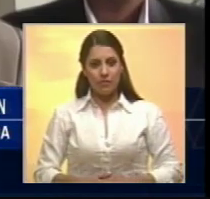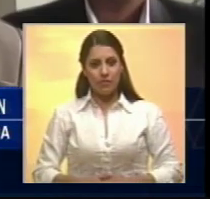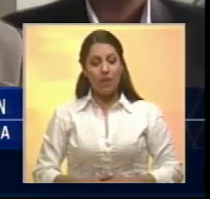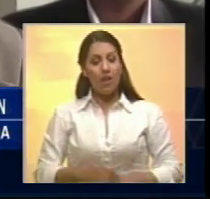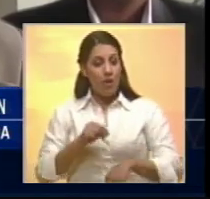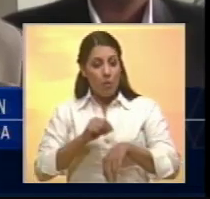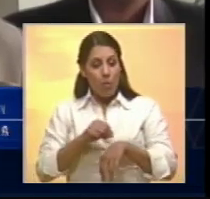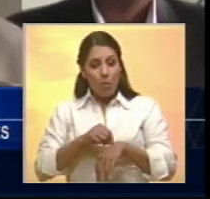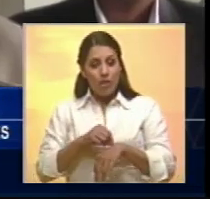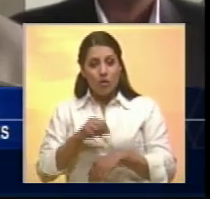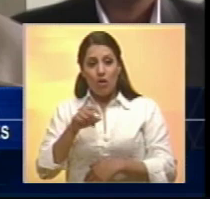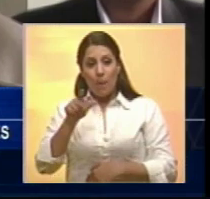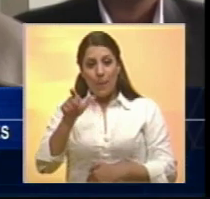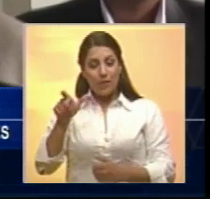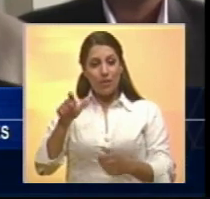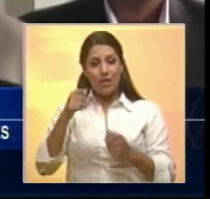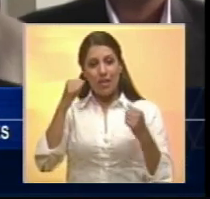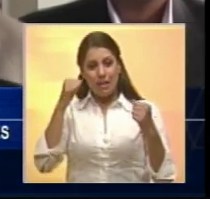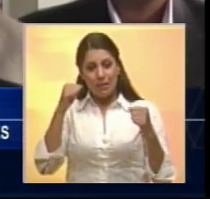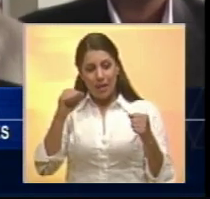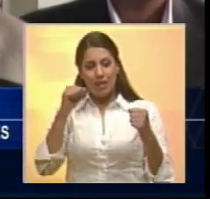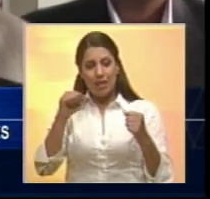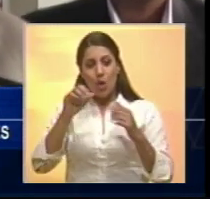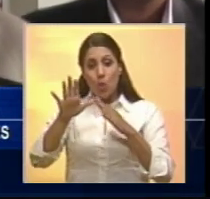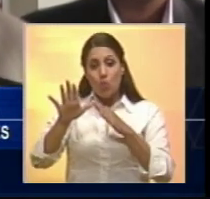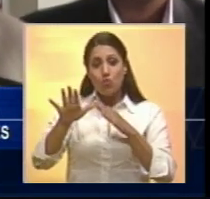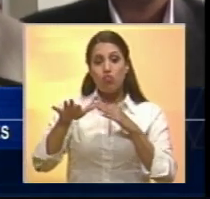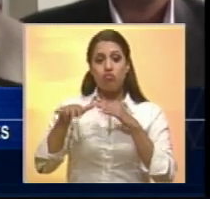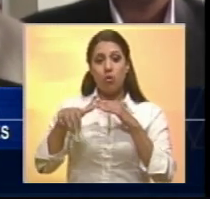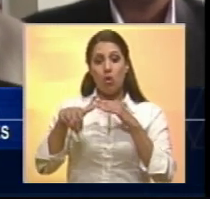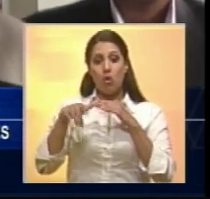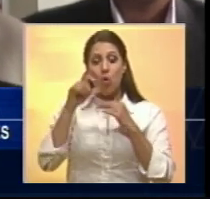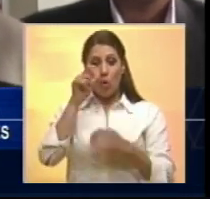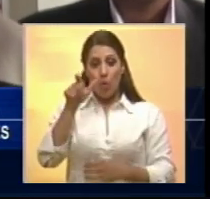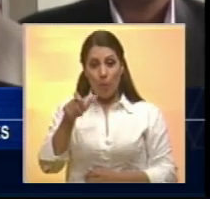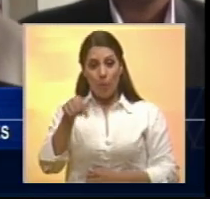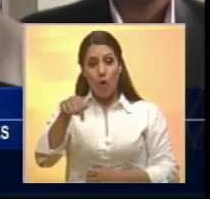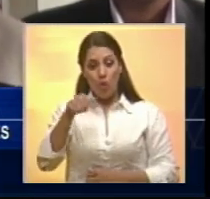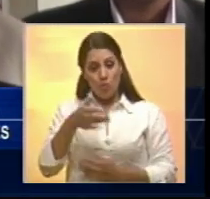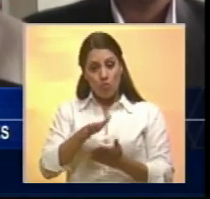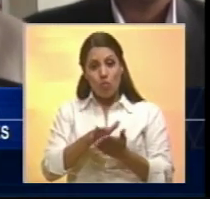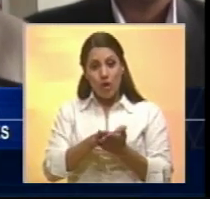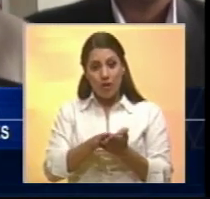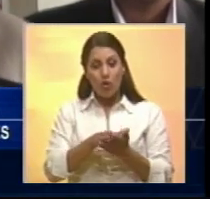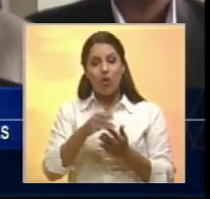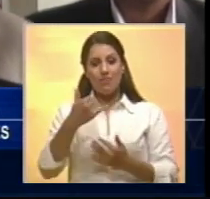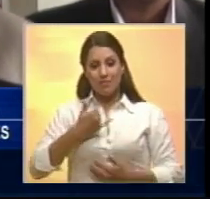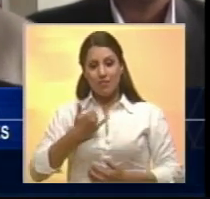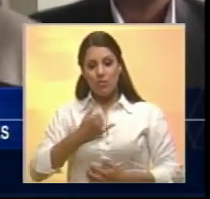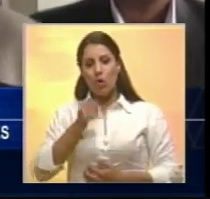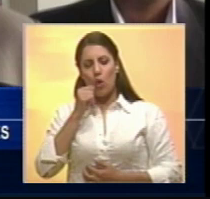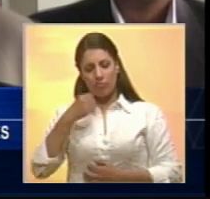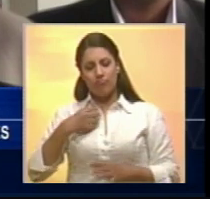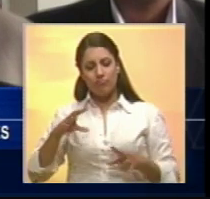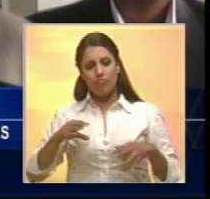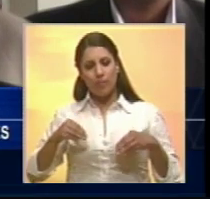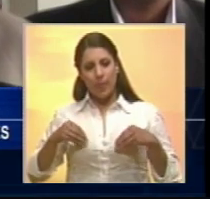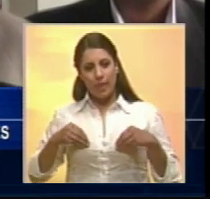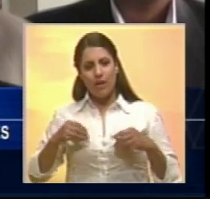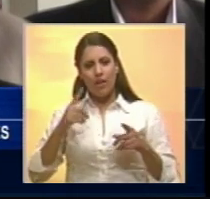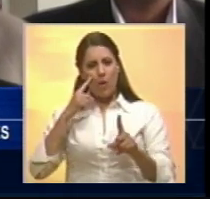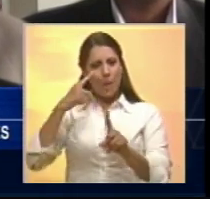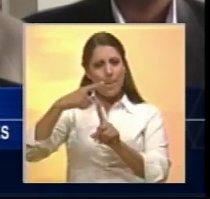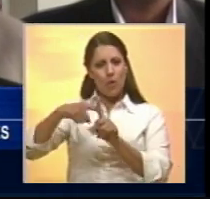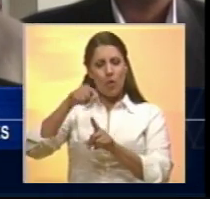Al momento de que fueron a practicar el robo al ciudadano hoy Oxiso, él mismo reconoció a uno